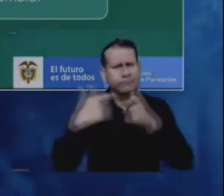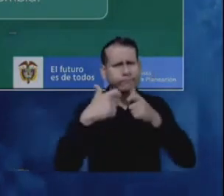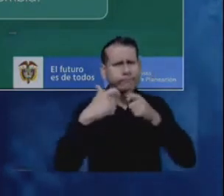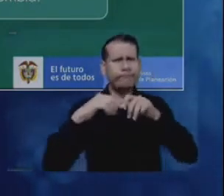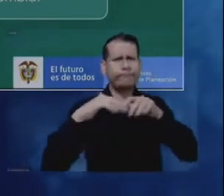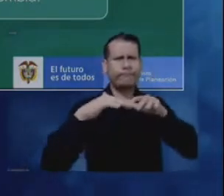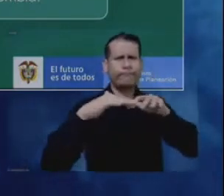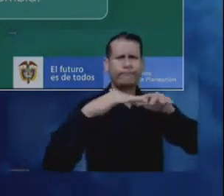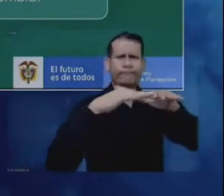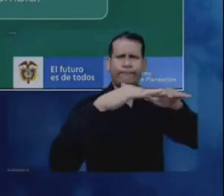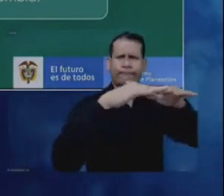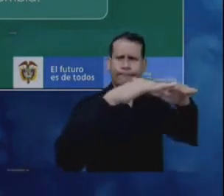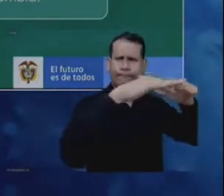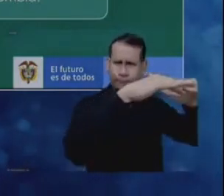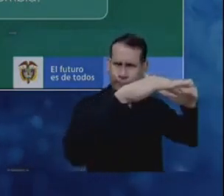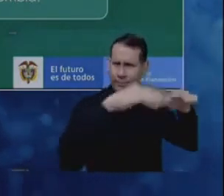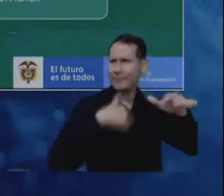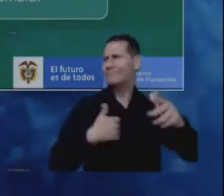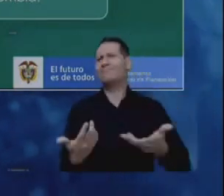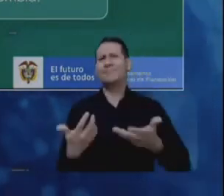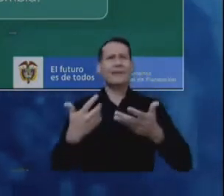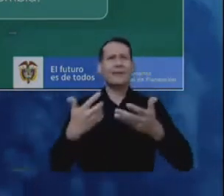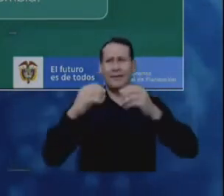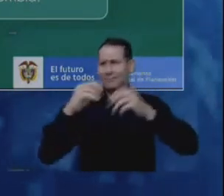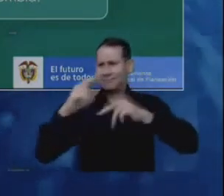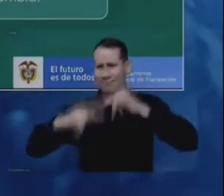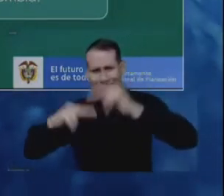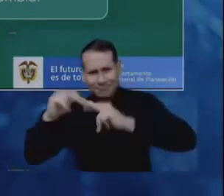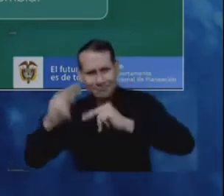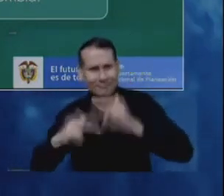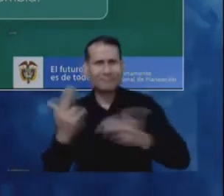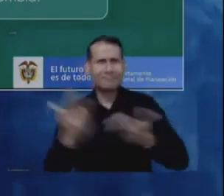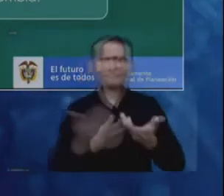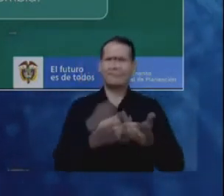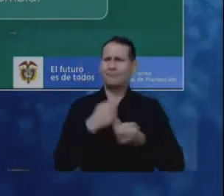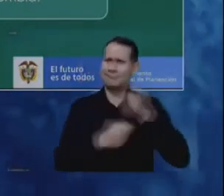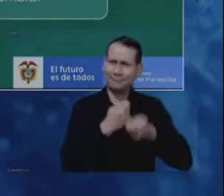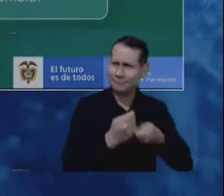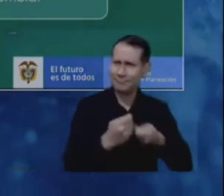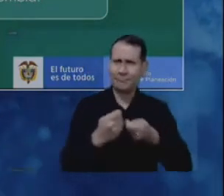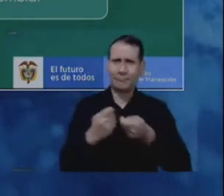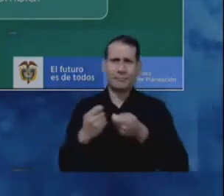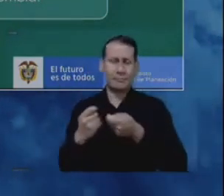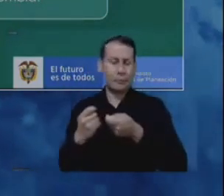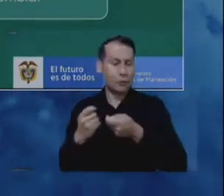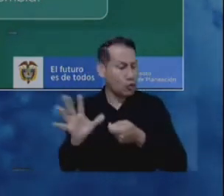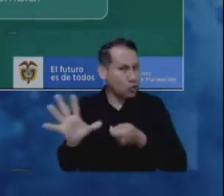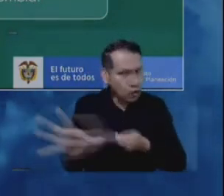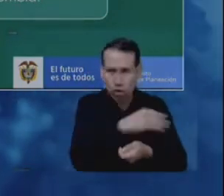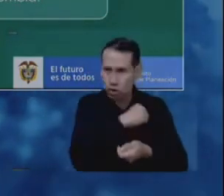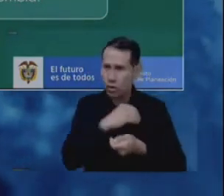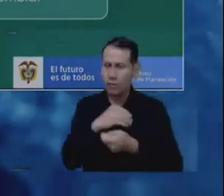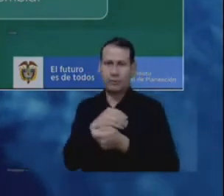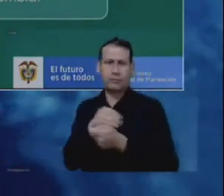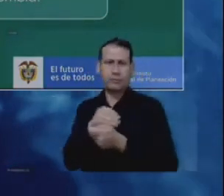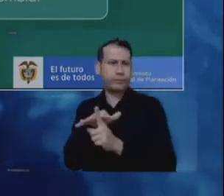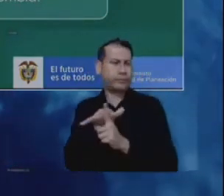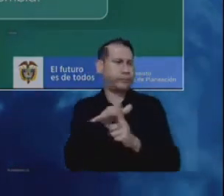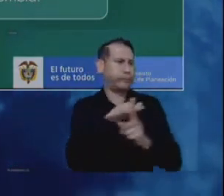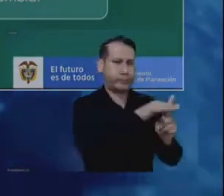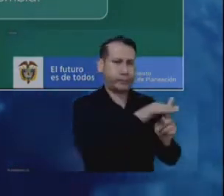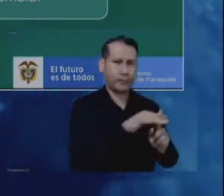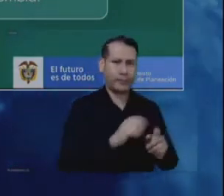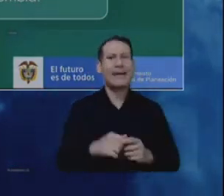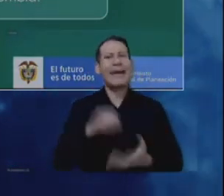materia de transformación digital, en materia de comercio electrónico, en absolutamente todo. Entonces, digamos, como que nosotros le seguimos apostando no solamente a esa maximización